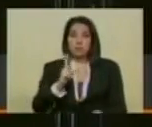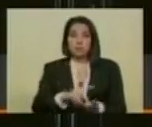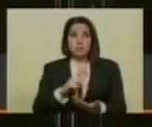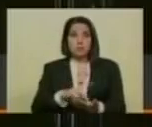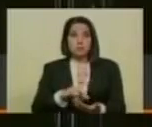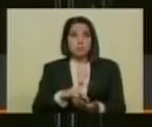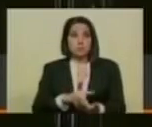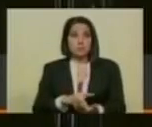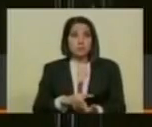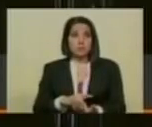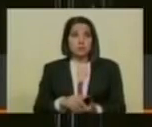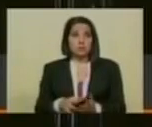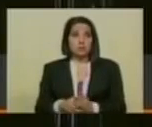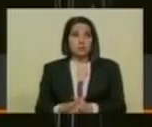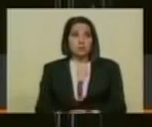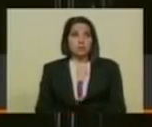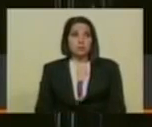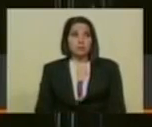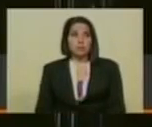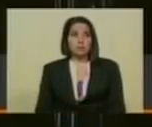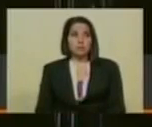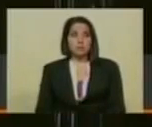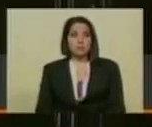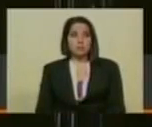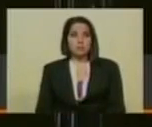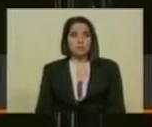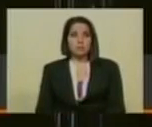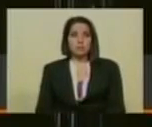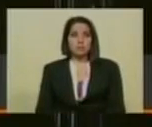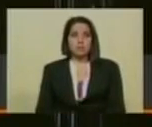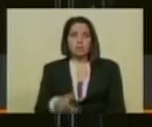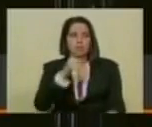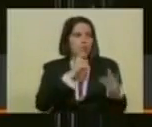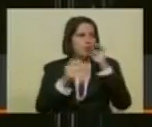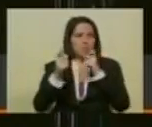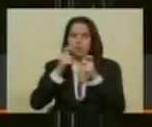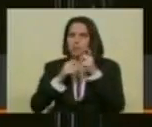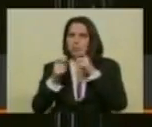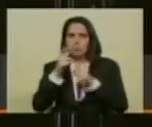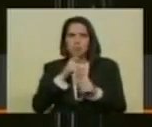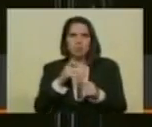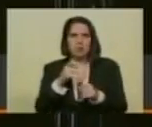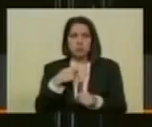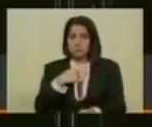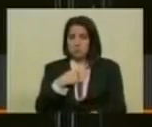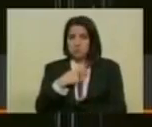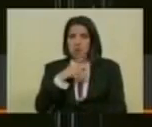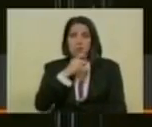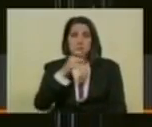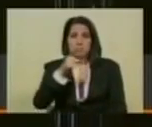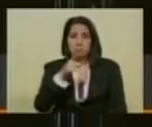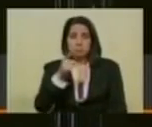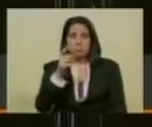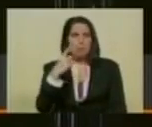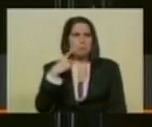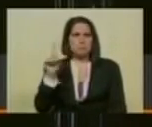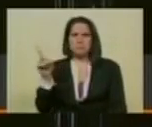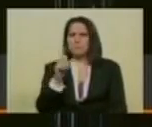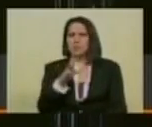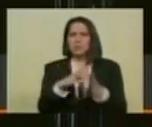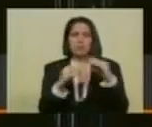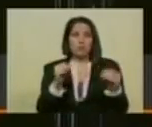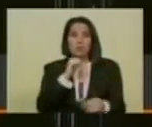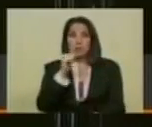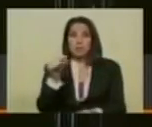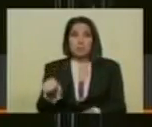buena participación. Había encuestólogos, no creo en ninguna encuesta ya, todas se han pelado, compadre,